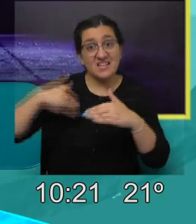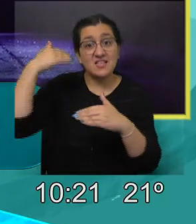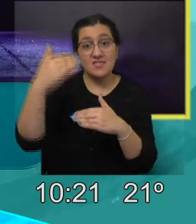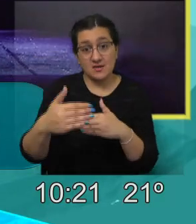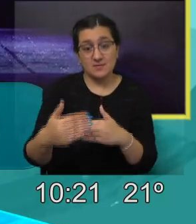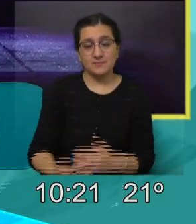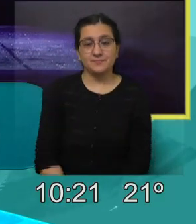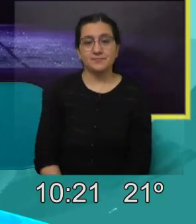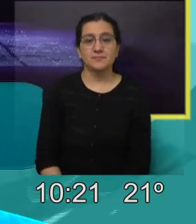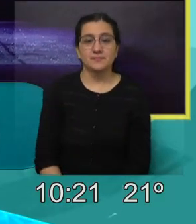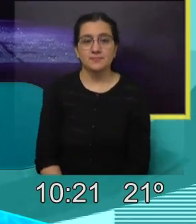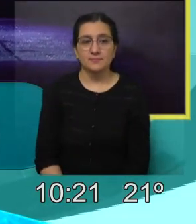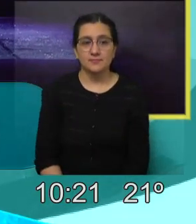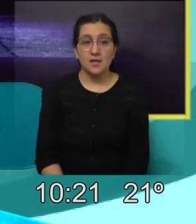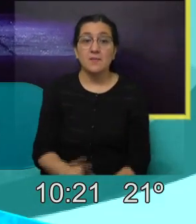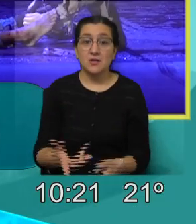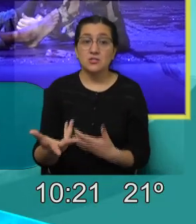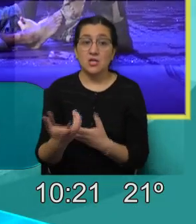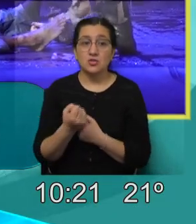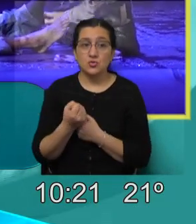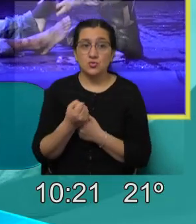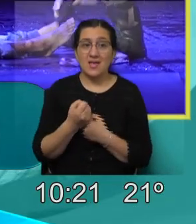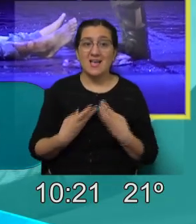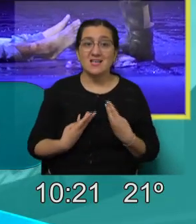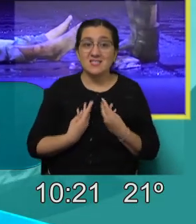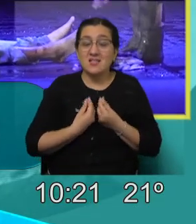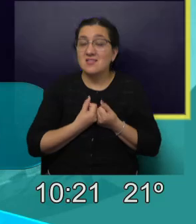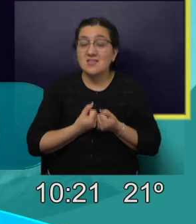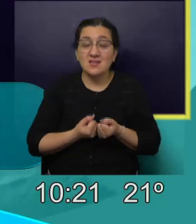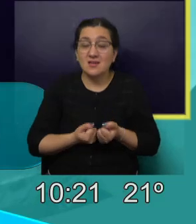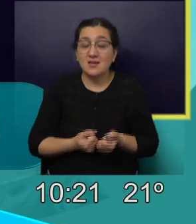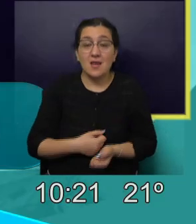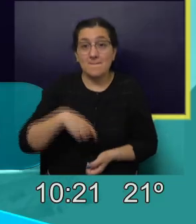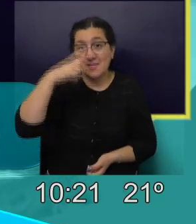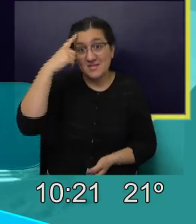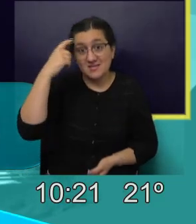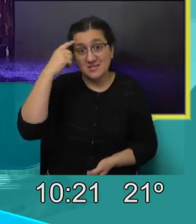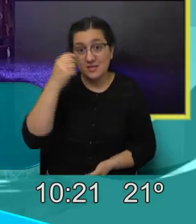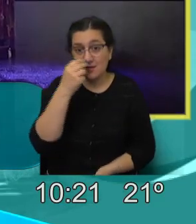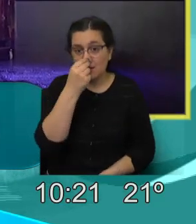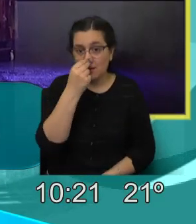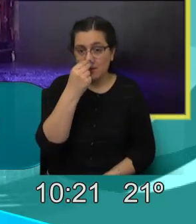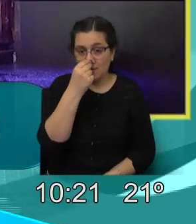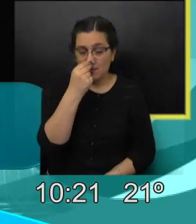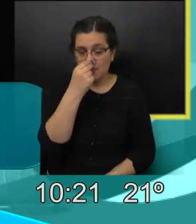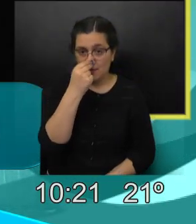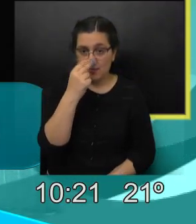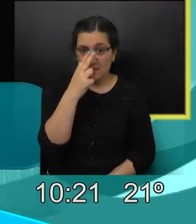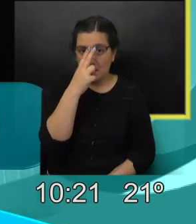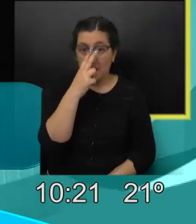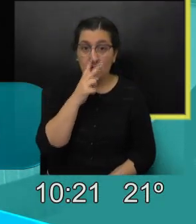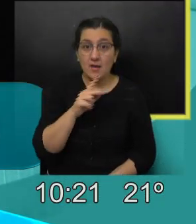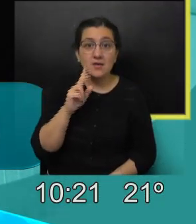real, pero en este caso nos ayuda a sentir la vivencia inmersiva, ¿no? La puesta en escena tiene esa parte en la que presencias